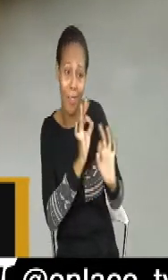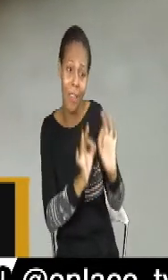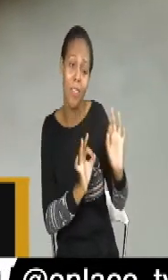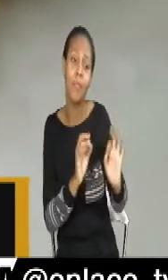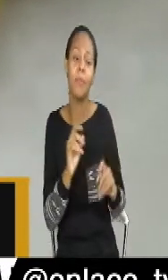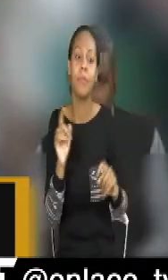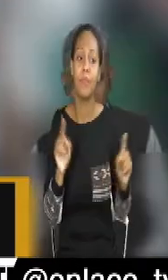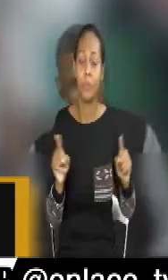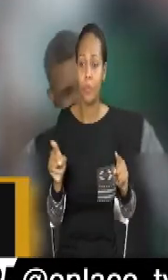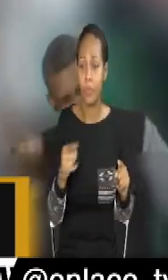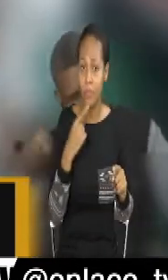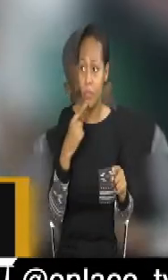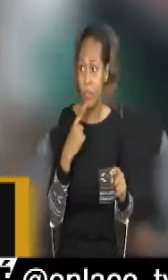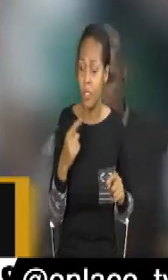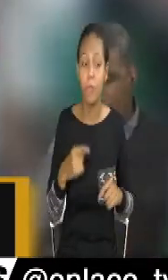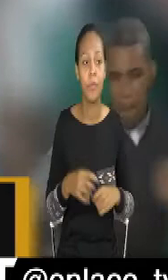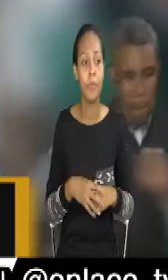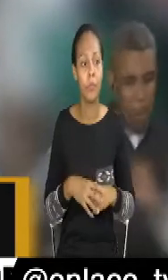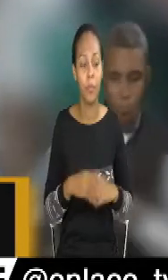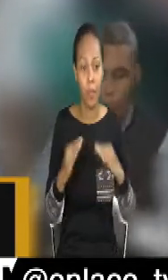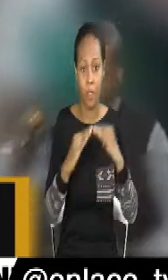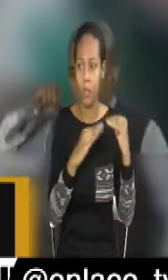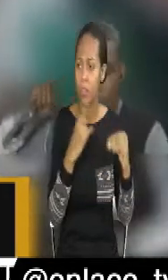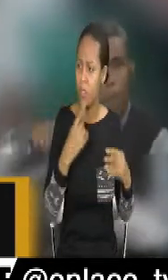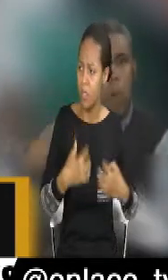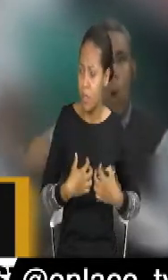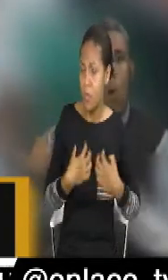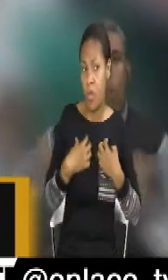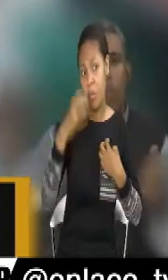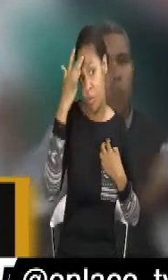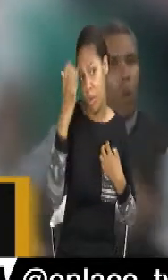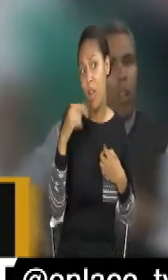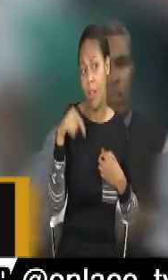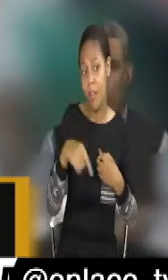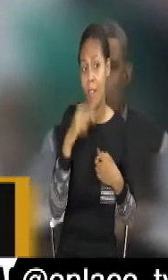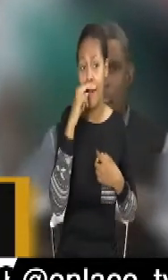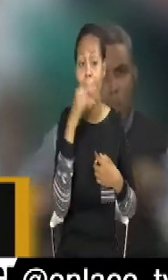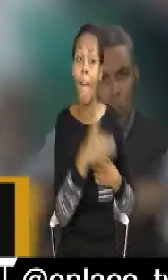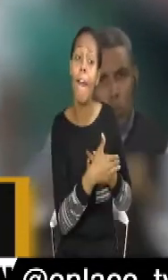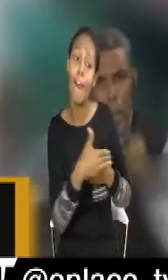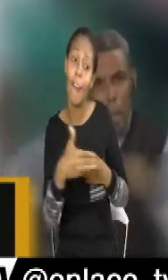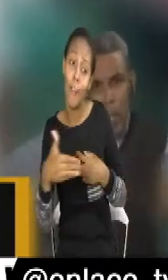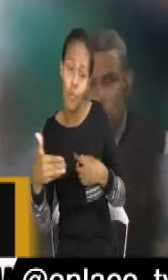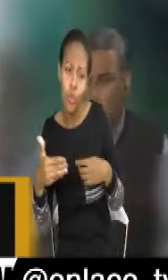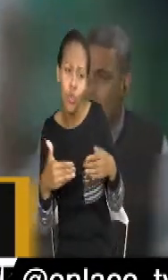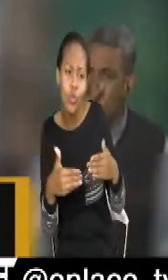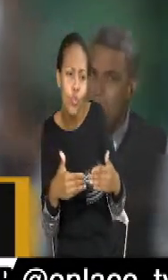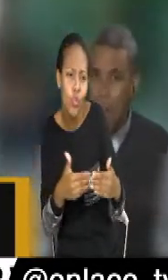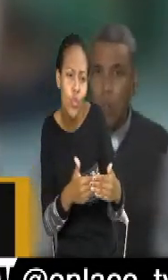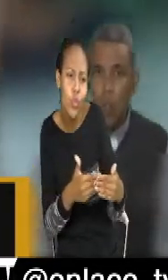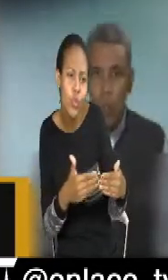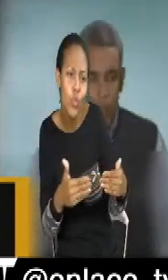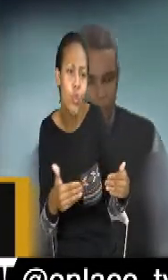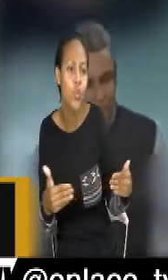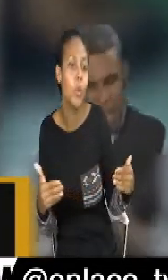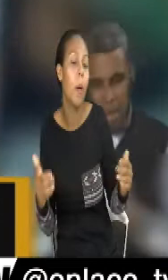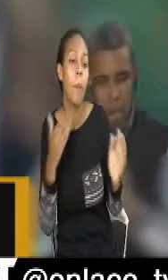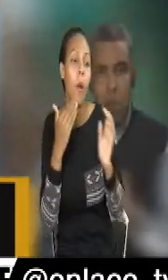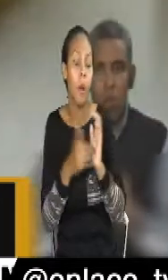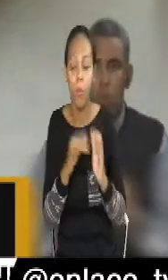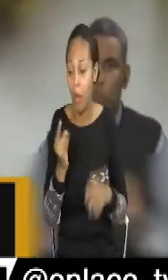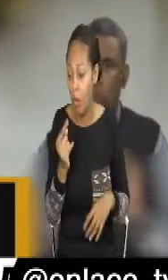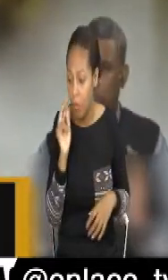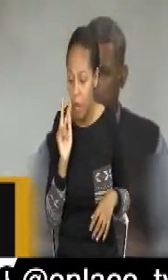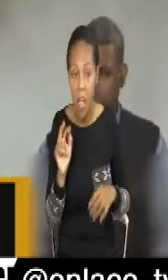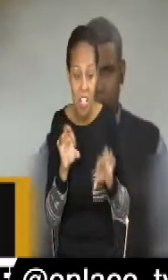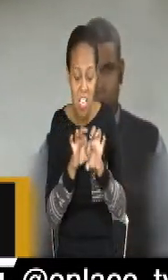por sus hijos. Pero lo peor y lo más preocupante es que aquí hay una cantidad de niños pequeñitos que pueden coger cualquier salchicha,